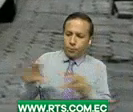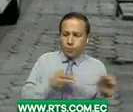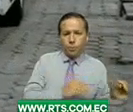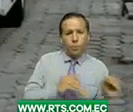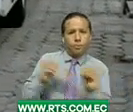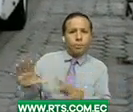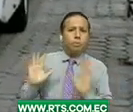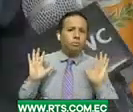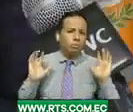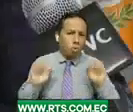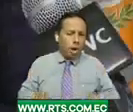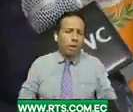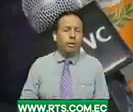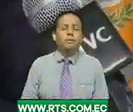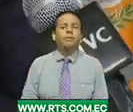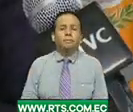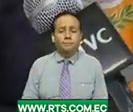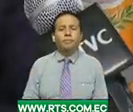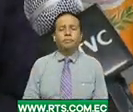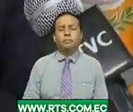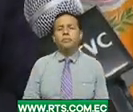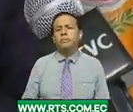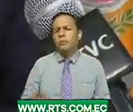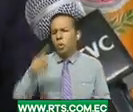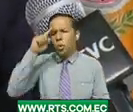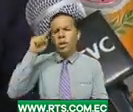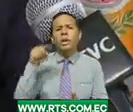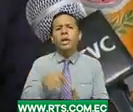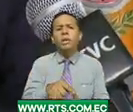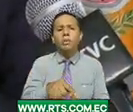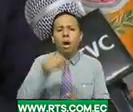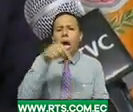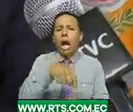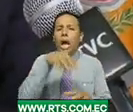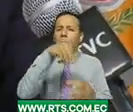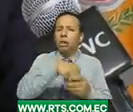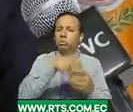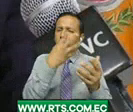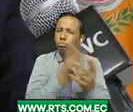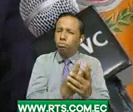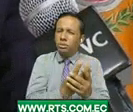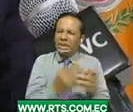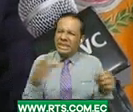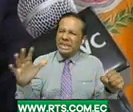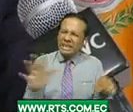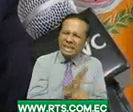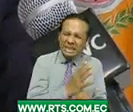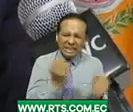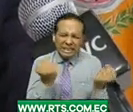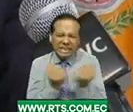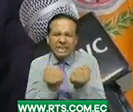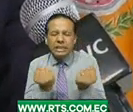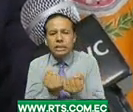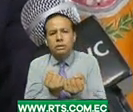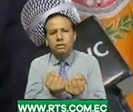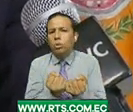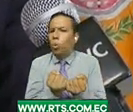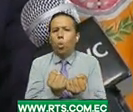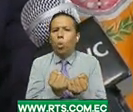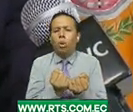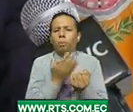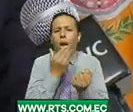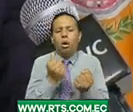los ecuatorianos. La idea es justamente evacuar a los internos, porque hay muchos que se han quedado justamente porque no